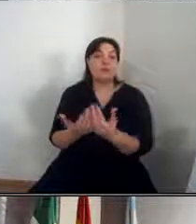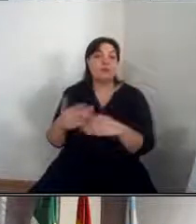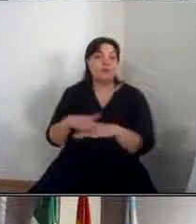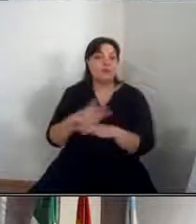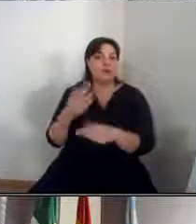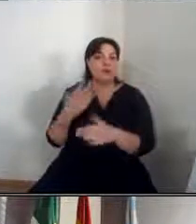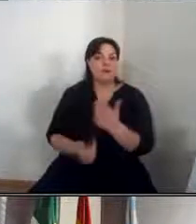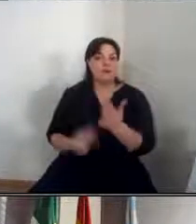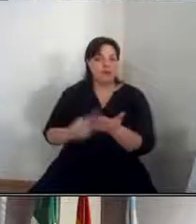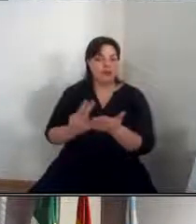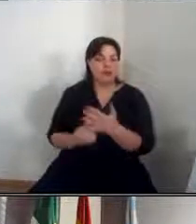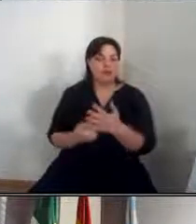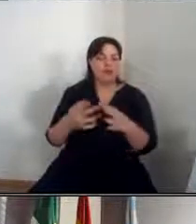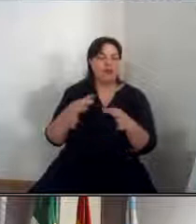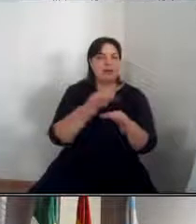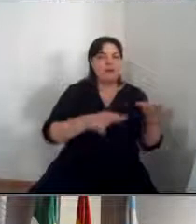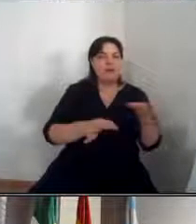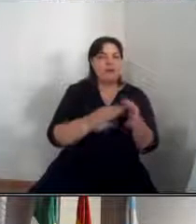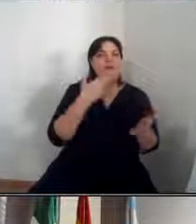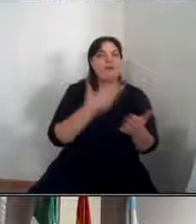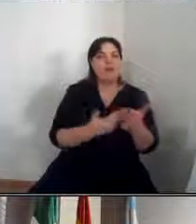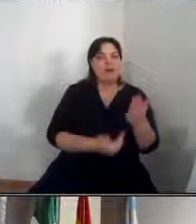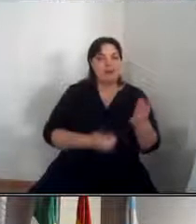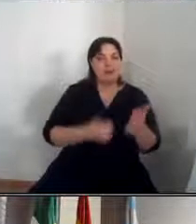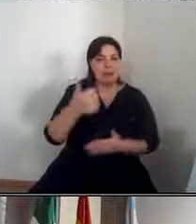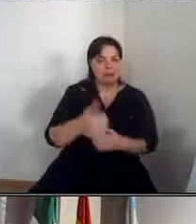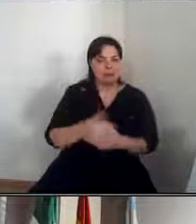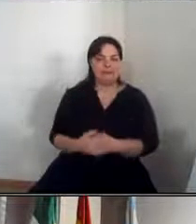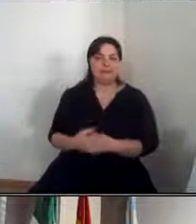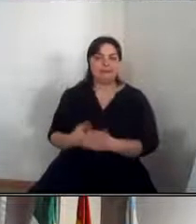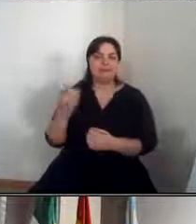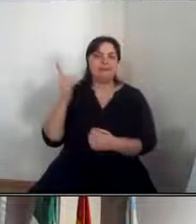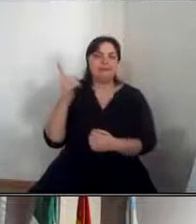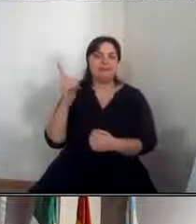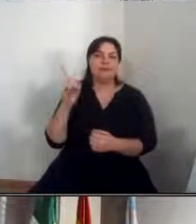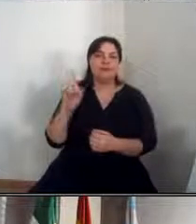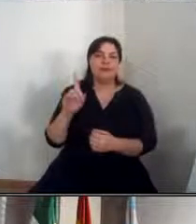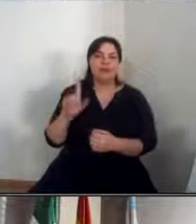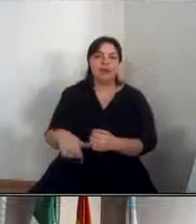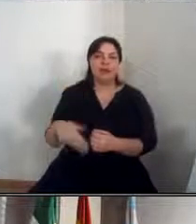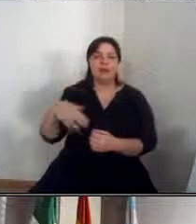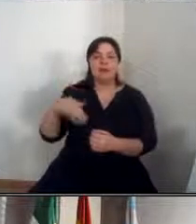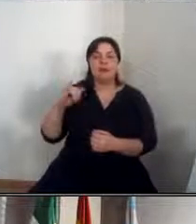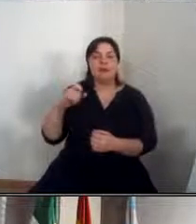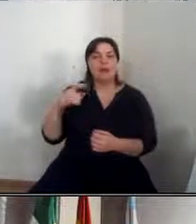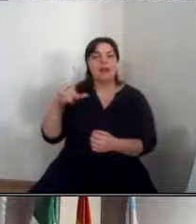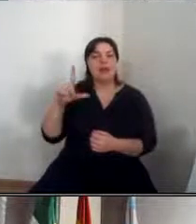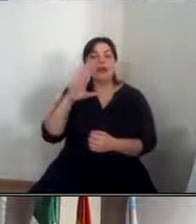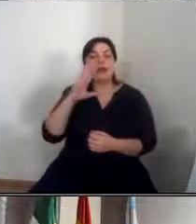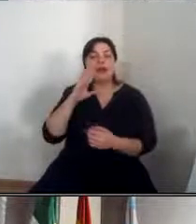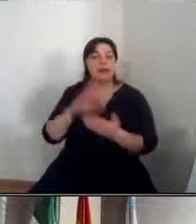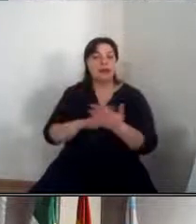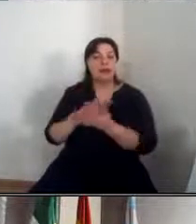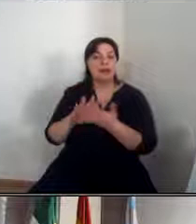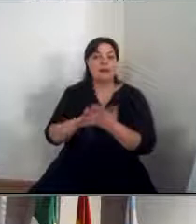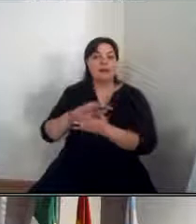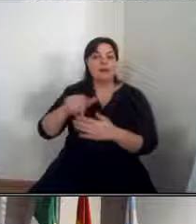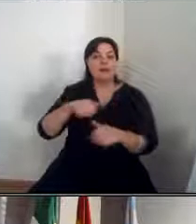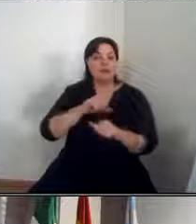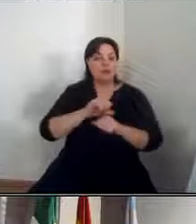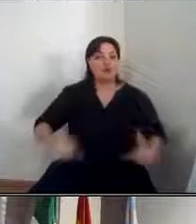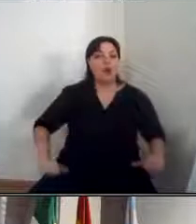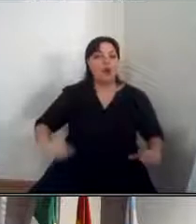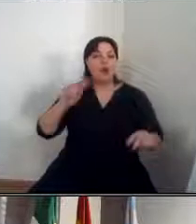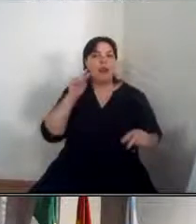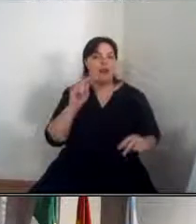más, lo que es voz. Y también, pues en ese sentido, y lo ha dicho Miguel, nosotros miramos mucho hacia Portugal,